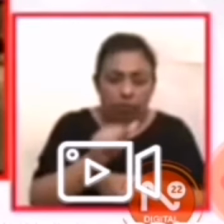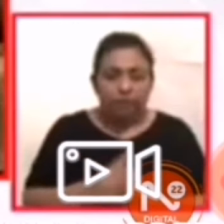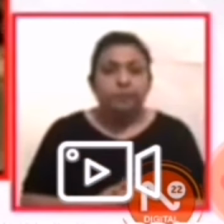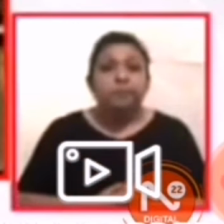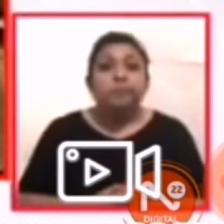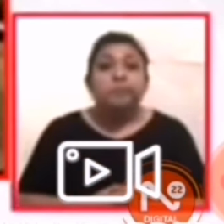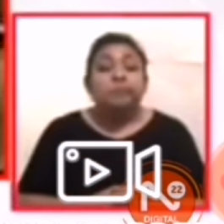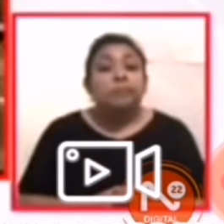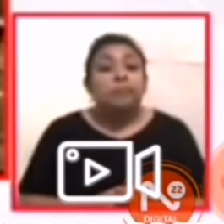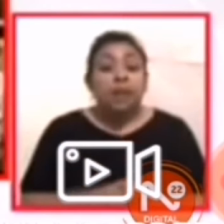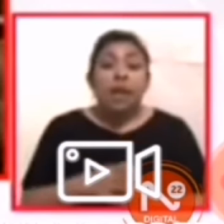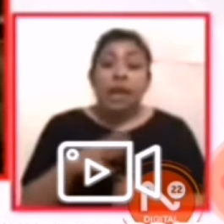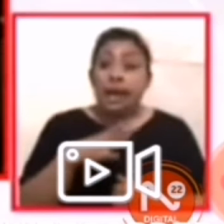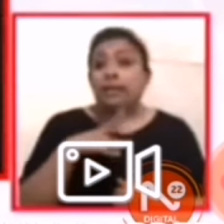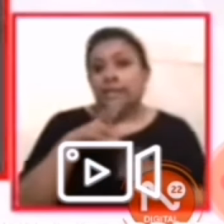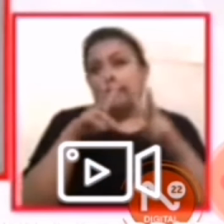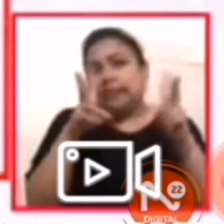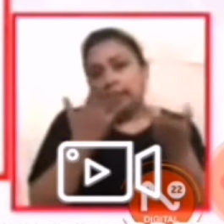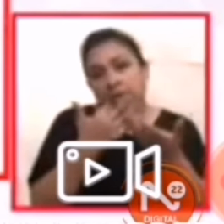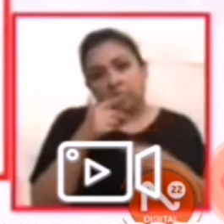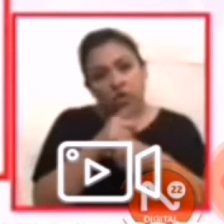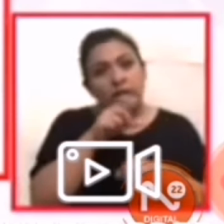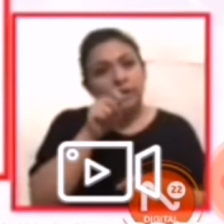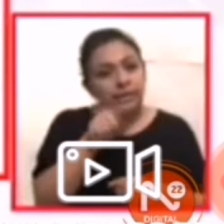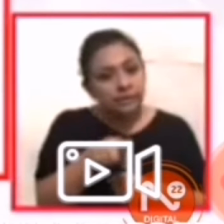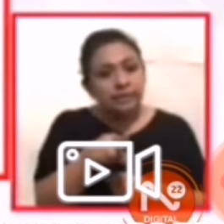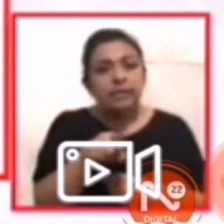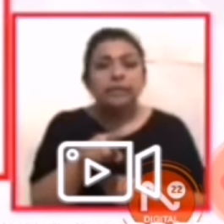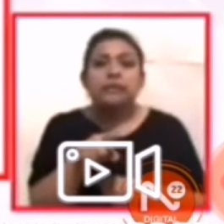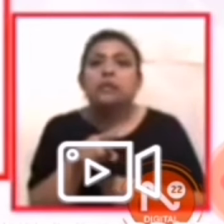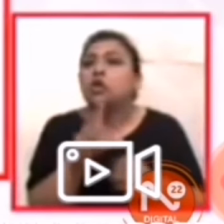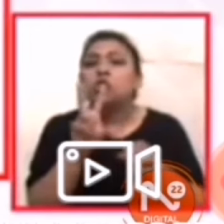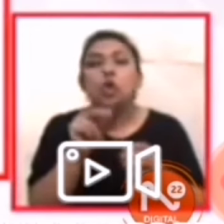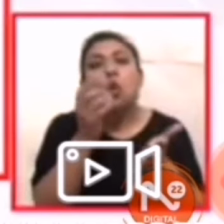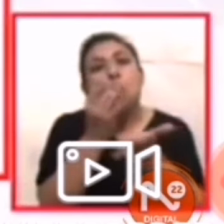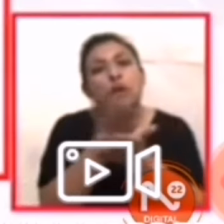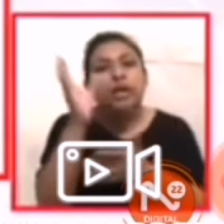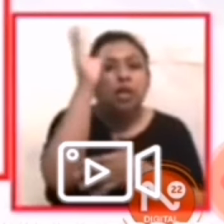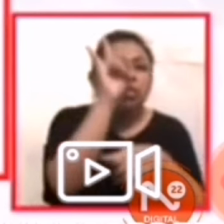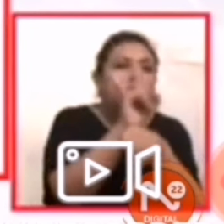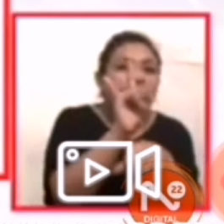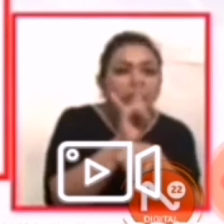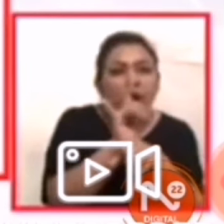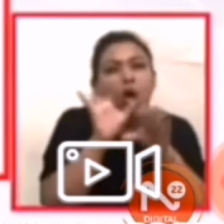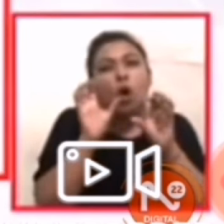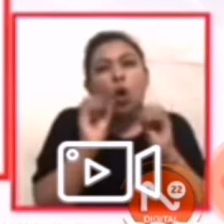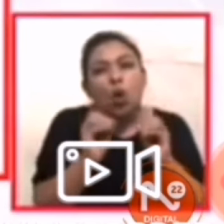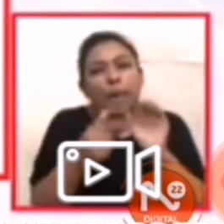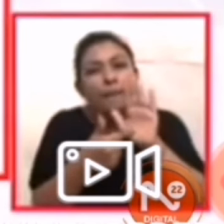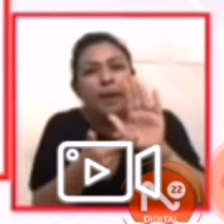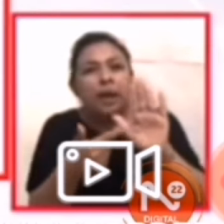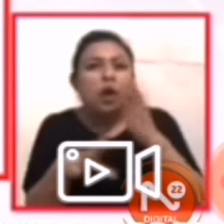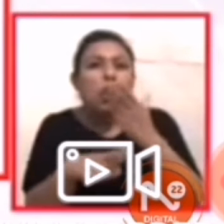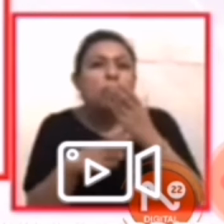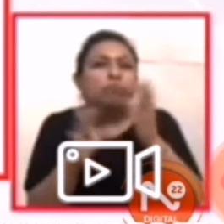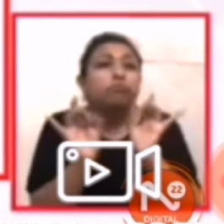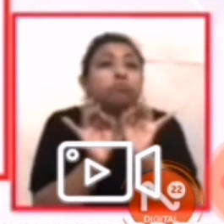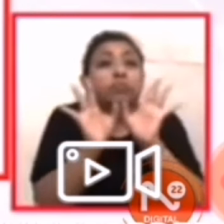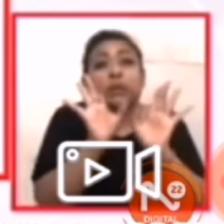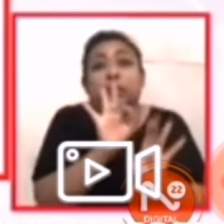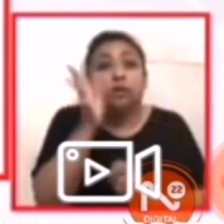Sí plantea temas sociales, no solamente se mete al asunto de la ciencia ficción o proyectar las cosas que podrían